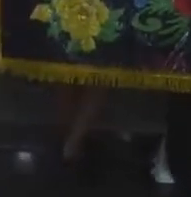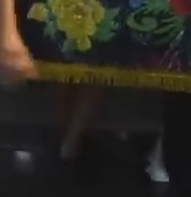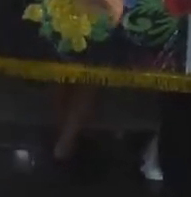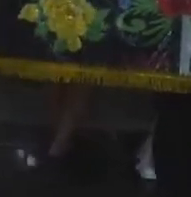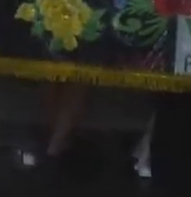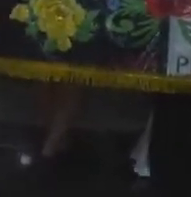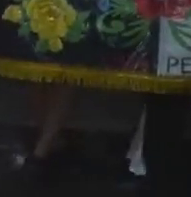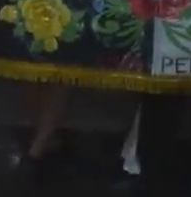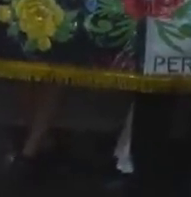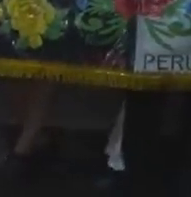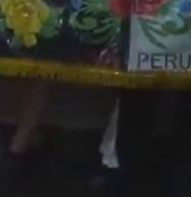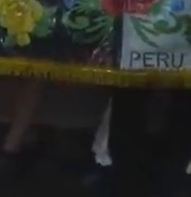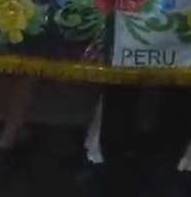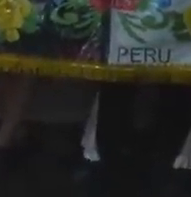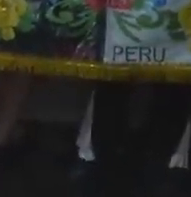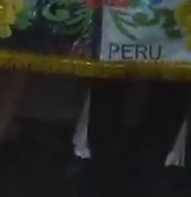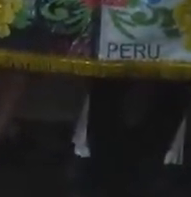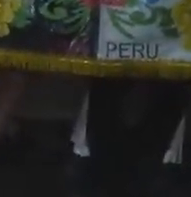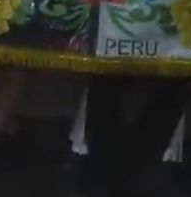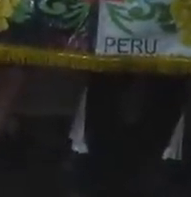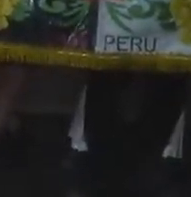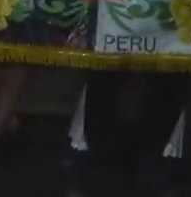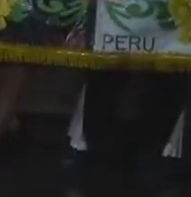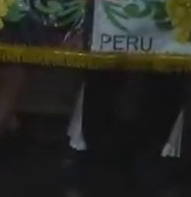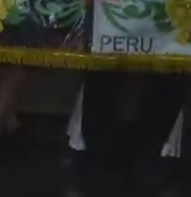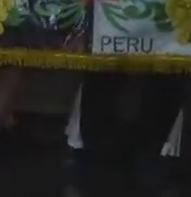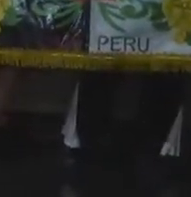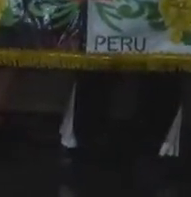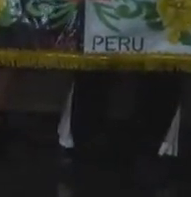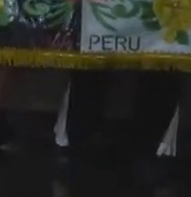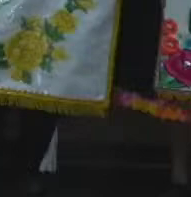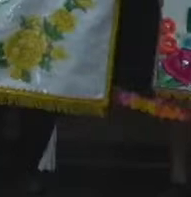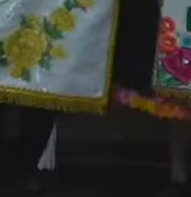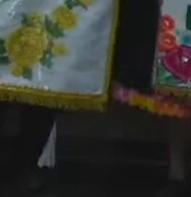Y a ver. Un, dos, un, dos, un, dos.